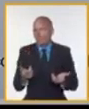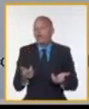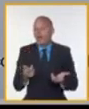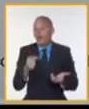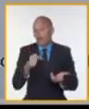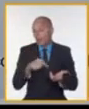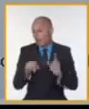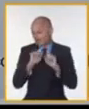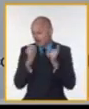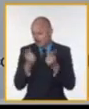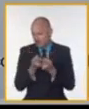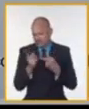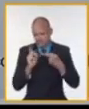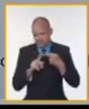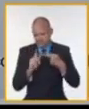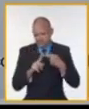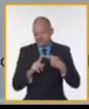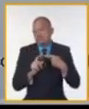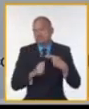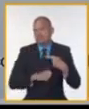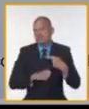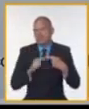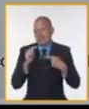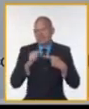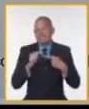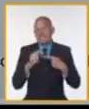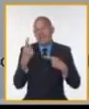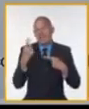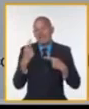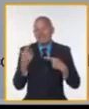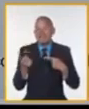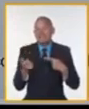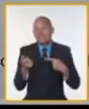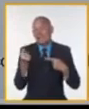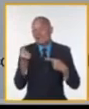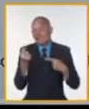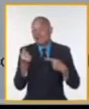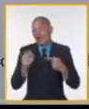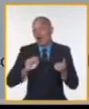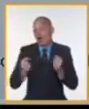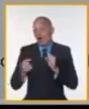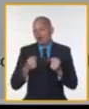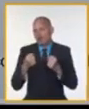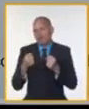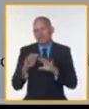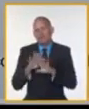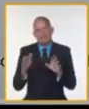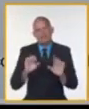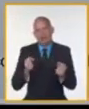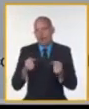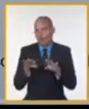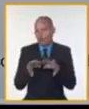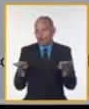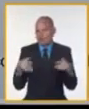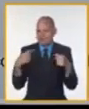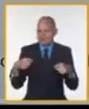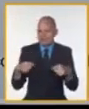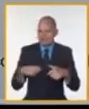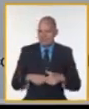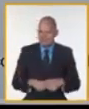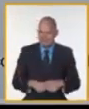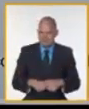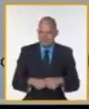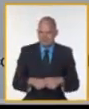importante, relacionado al programa de estabilización macroeconómica, el incremento de los ingresos externos,